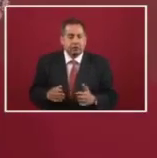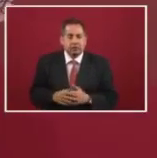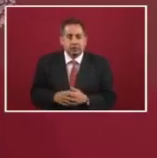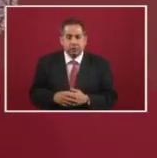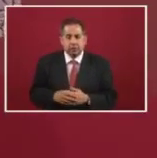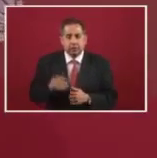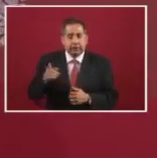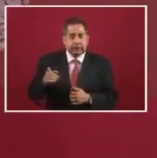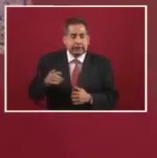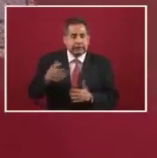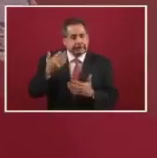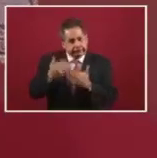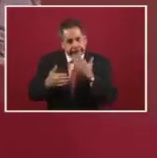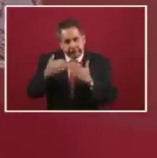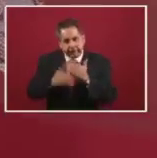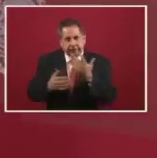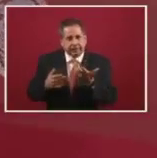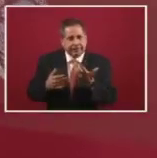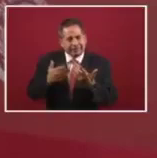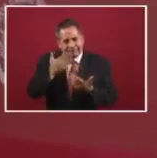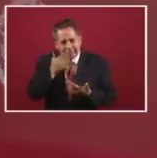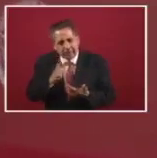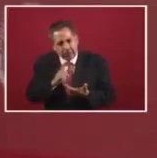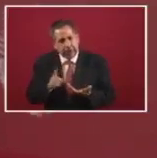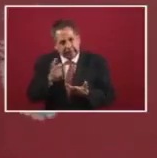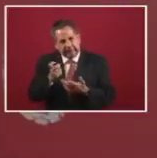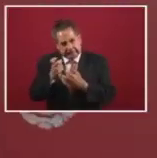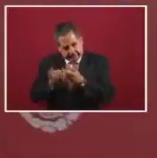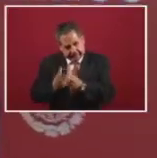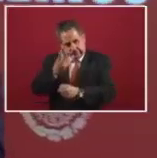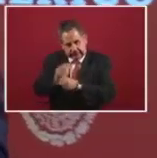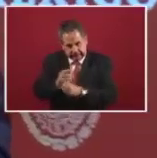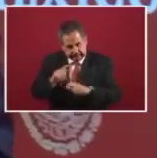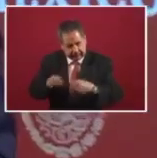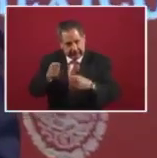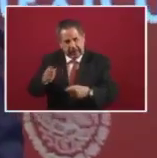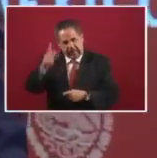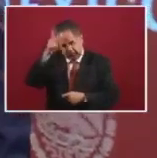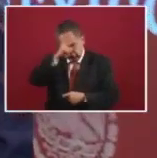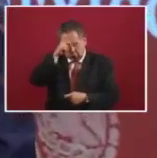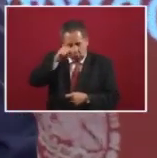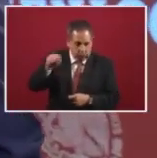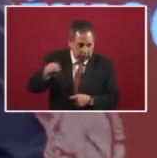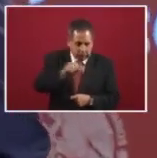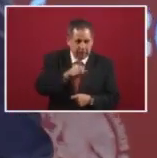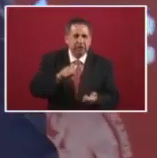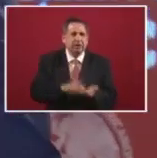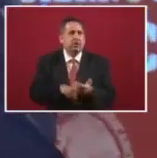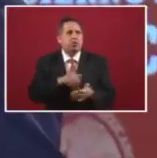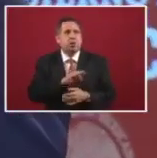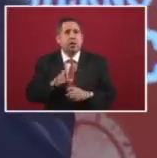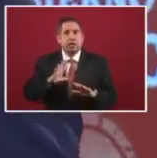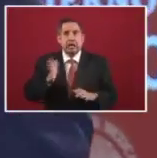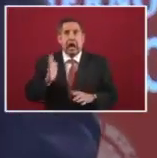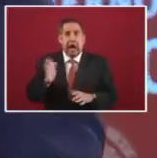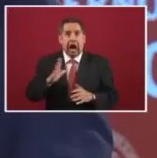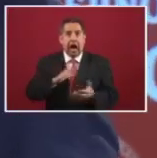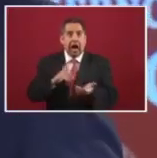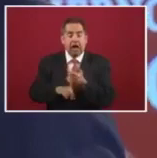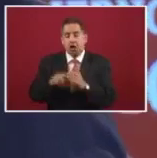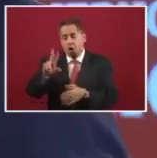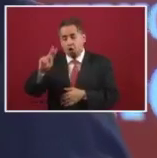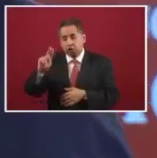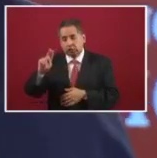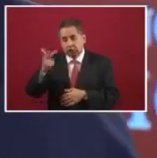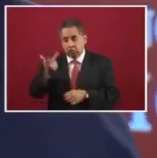Y no se está haciendo bien, entonces se va a fortalecer. Estamos hablando ya de 80